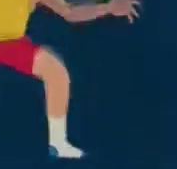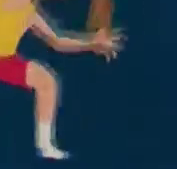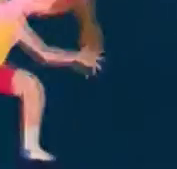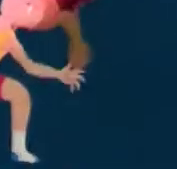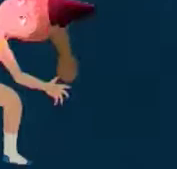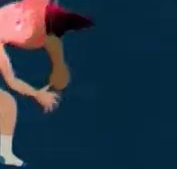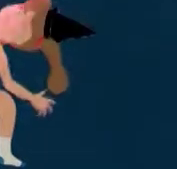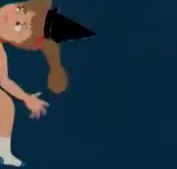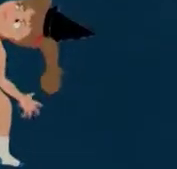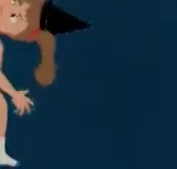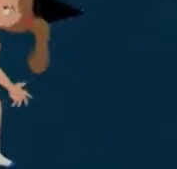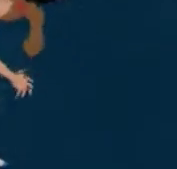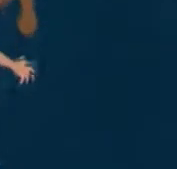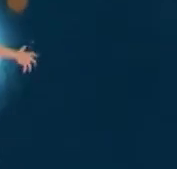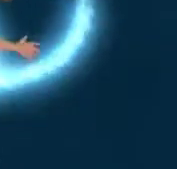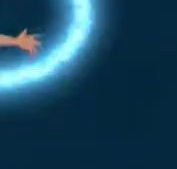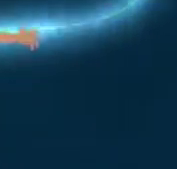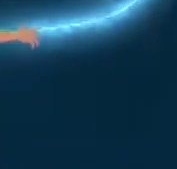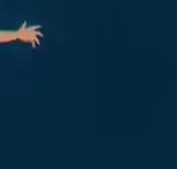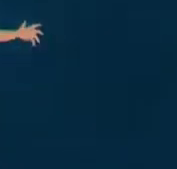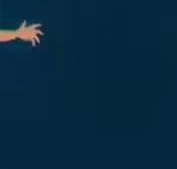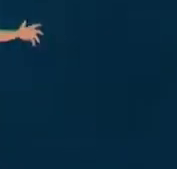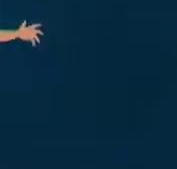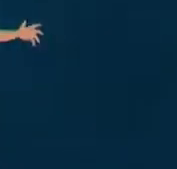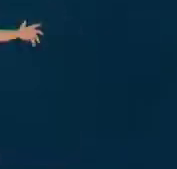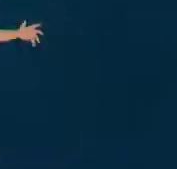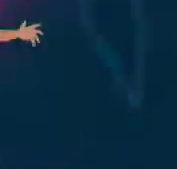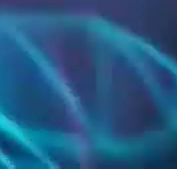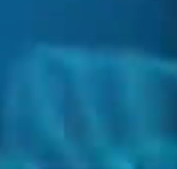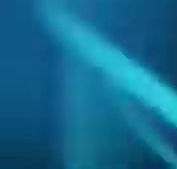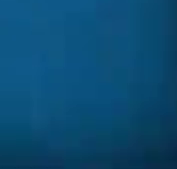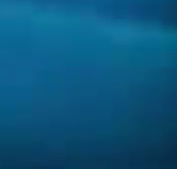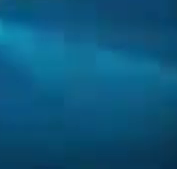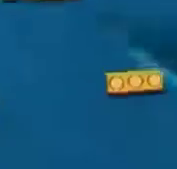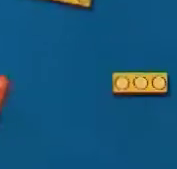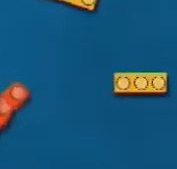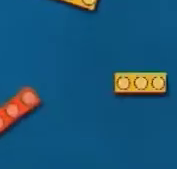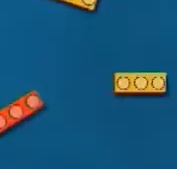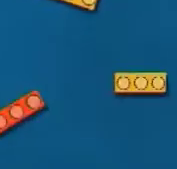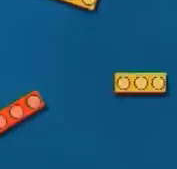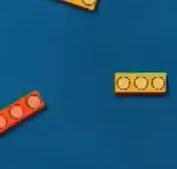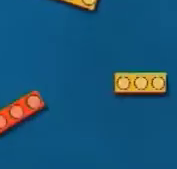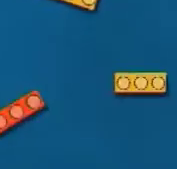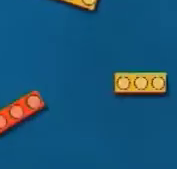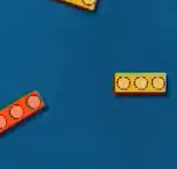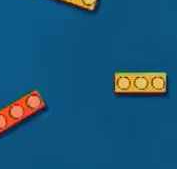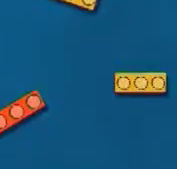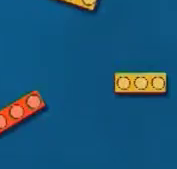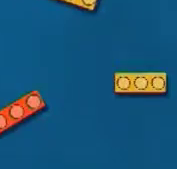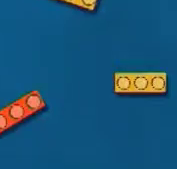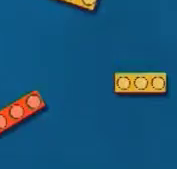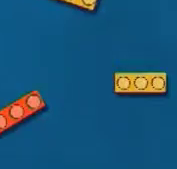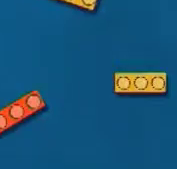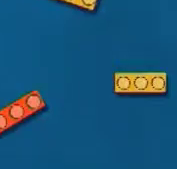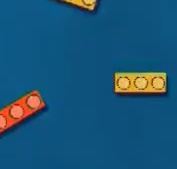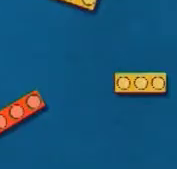las 4 de la tarde por Canal 14. ¡Viva el gran estreno este lunes 24 de agosto!